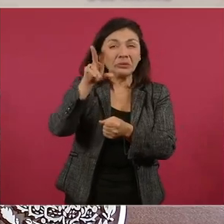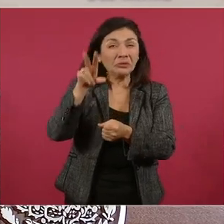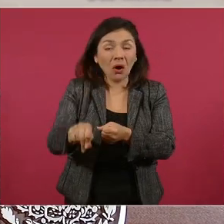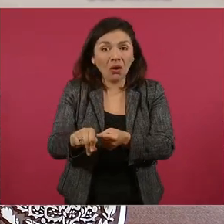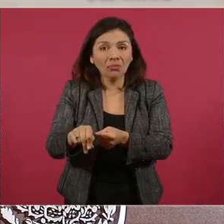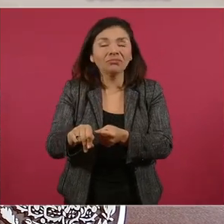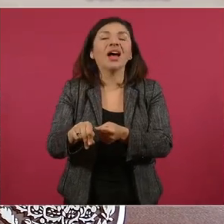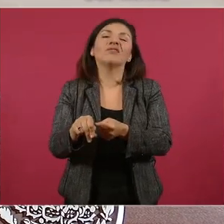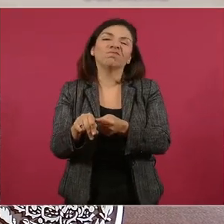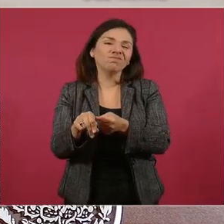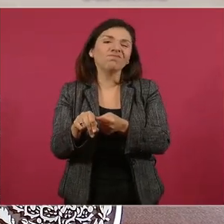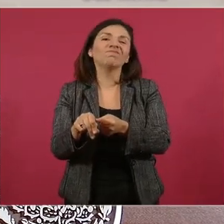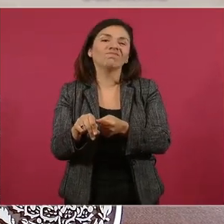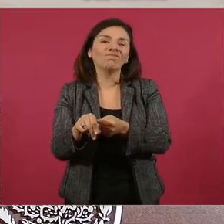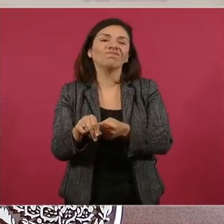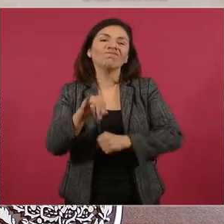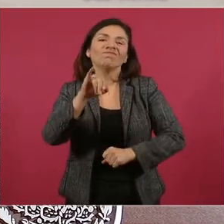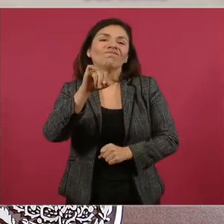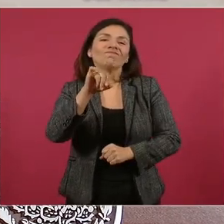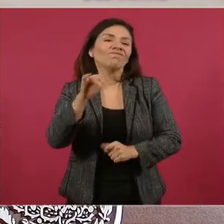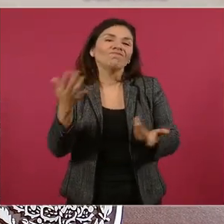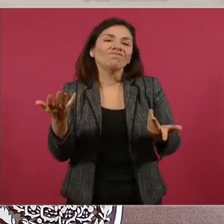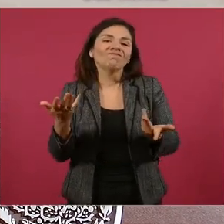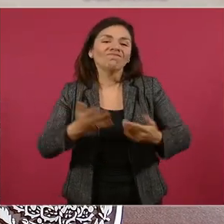entonces sí,